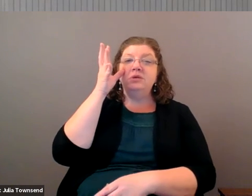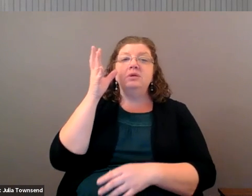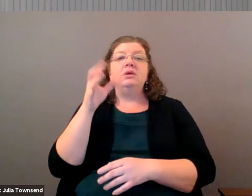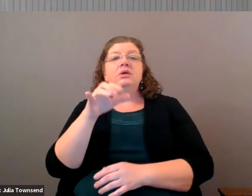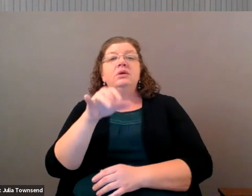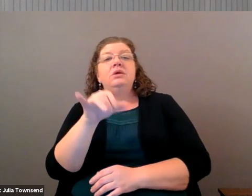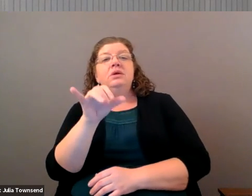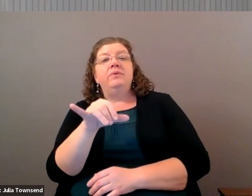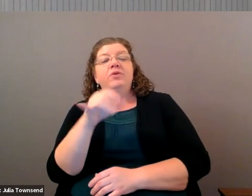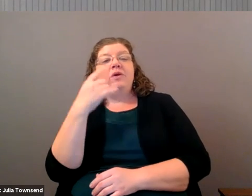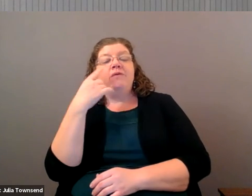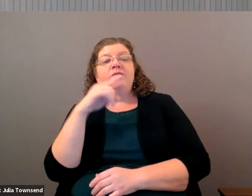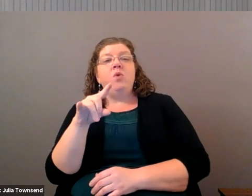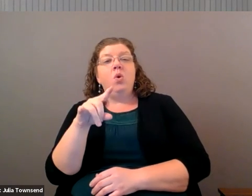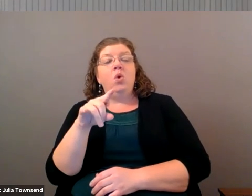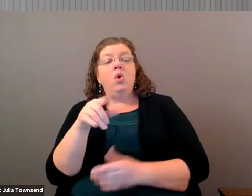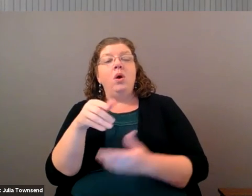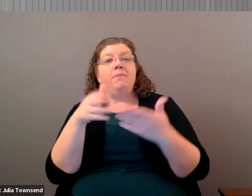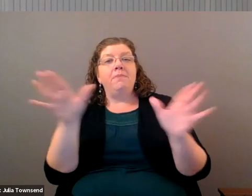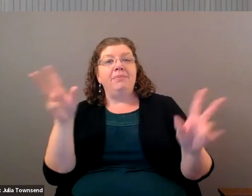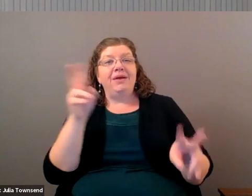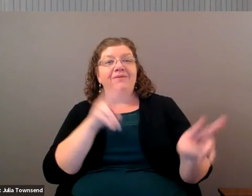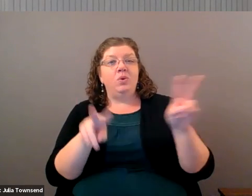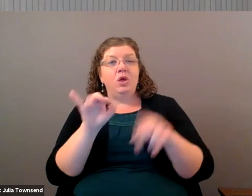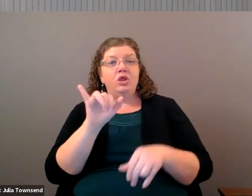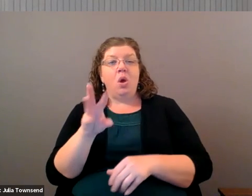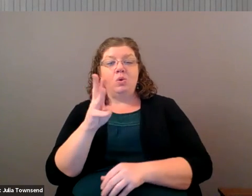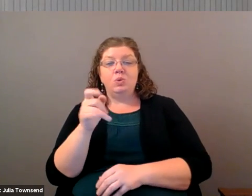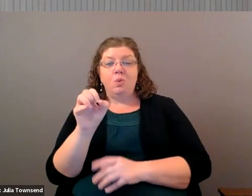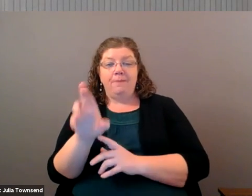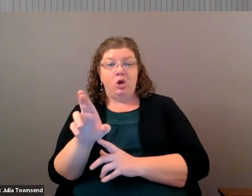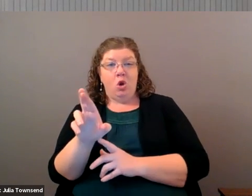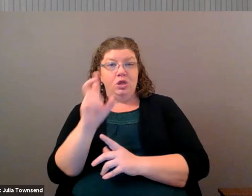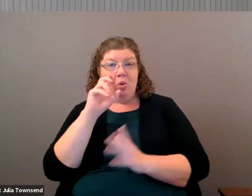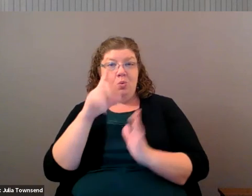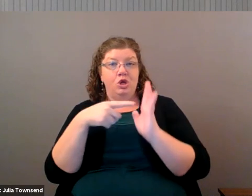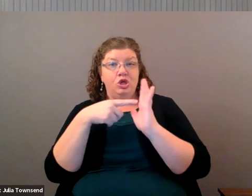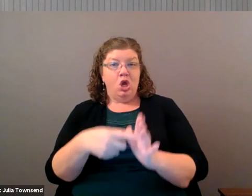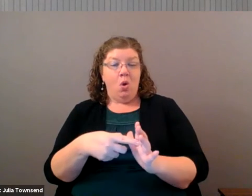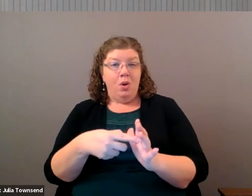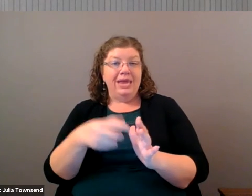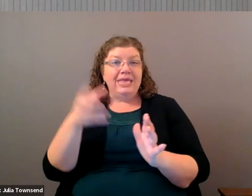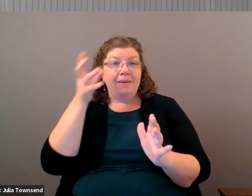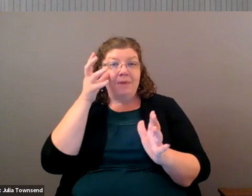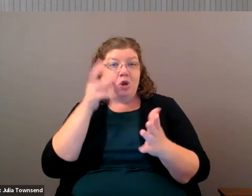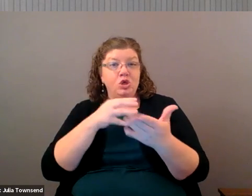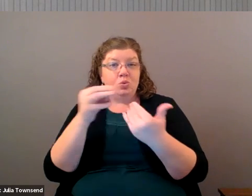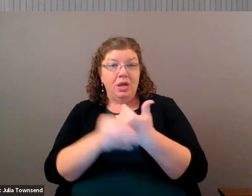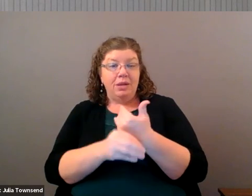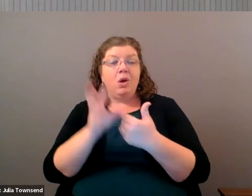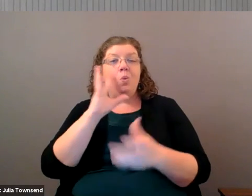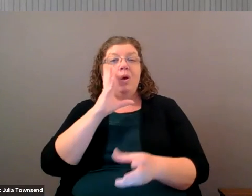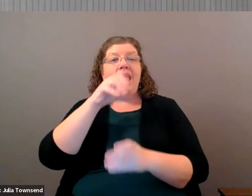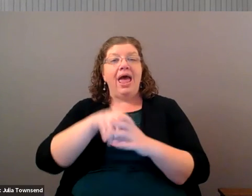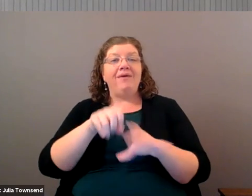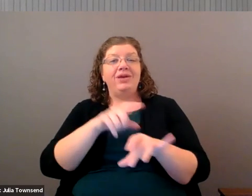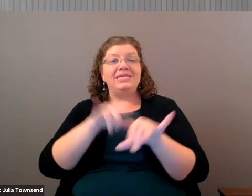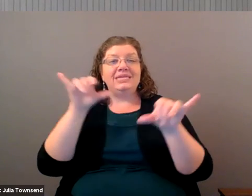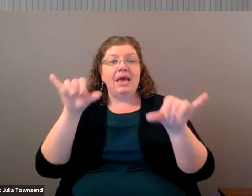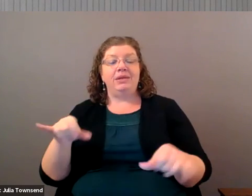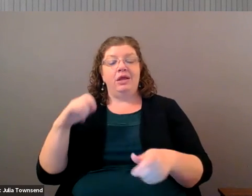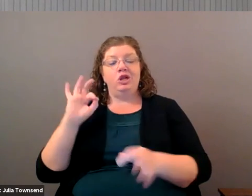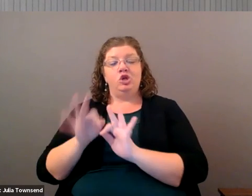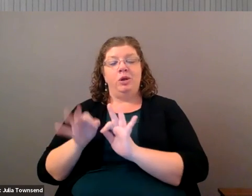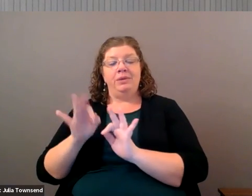Acerca de la perspectiva pública, todos estos seminarios, cuando les enseñamos los programas, van a tener interpretación multidireccional